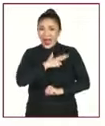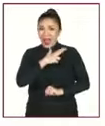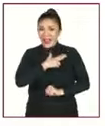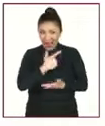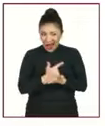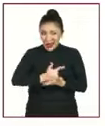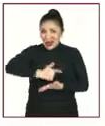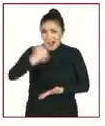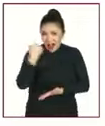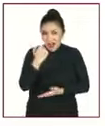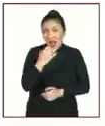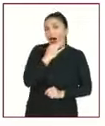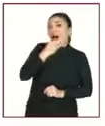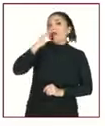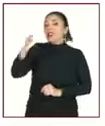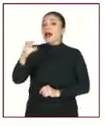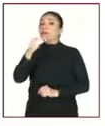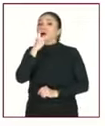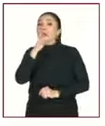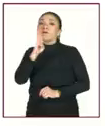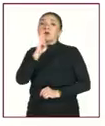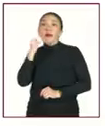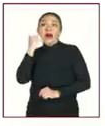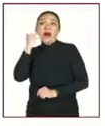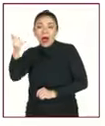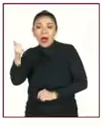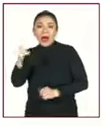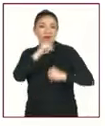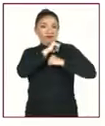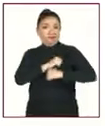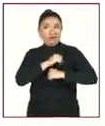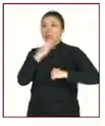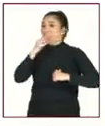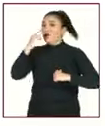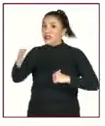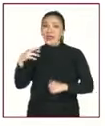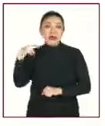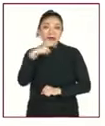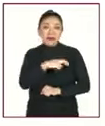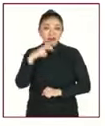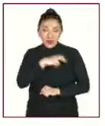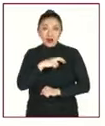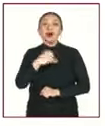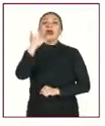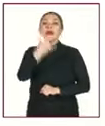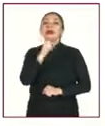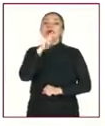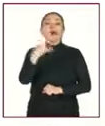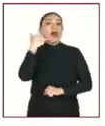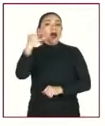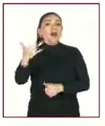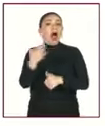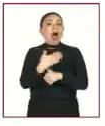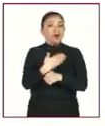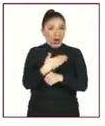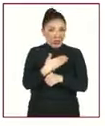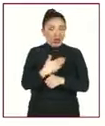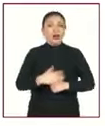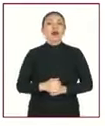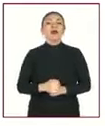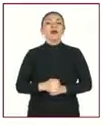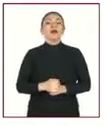herida, avisar a los padres de familia y a la autoridad inmediata y hablar a la ambulancia. Y vamos por una última